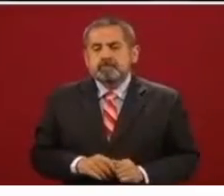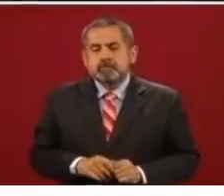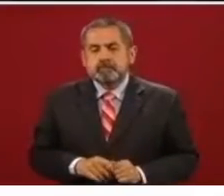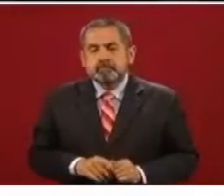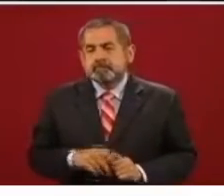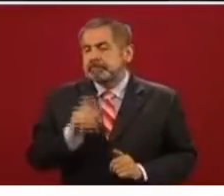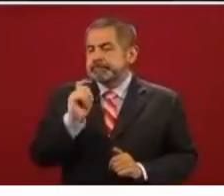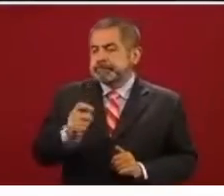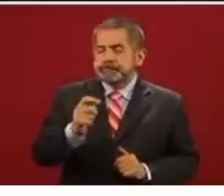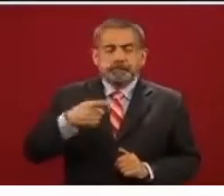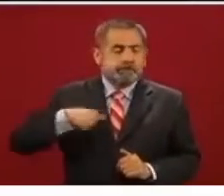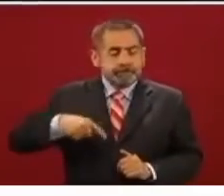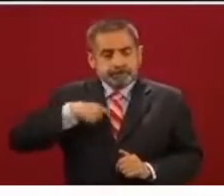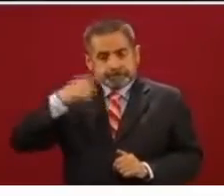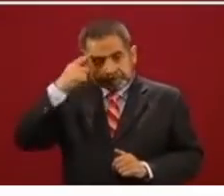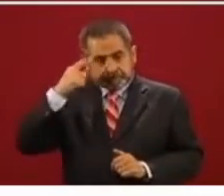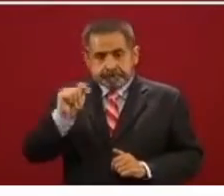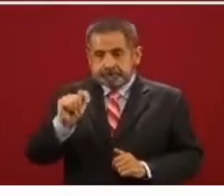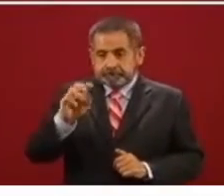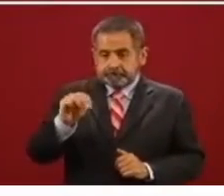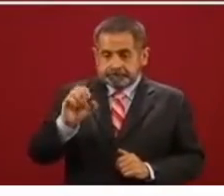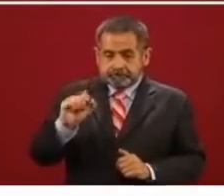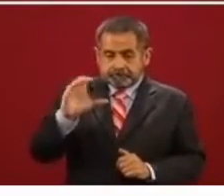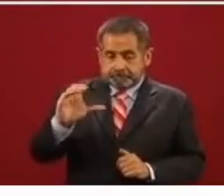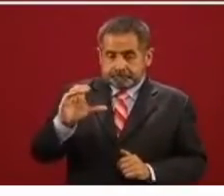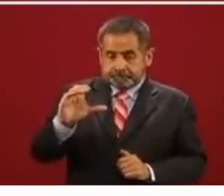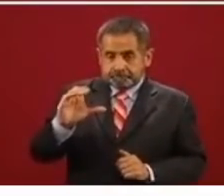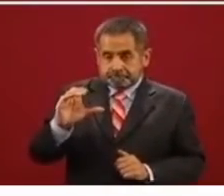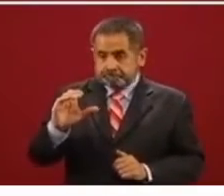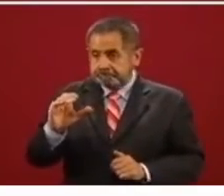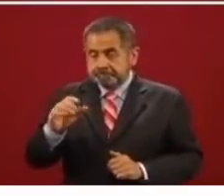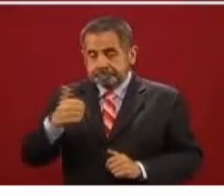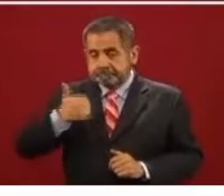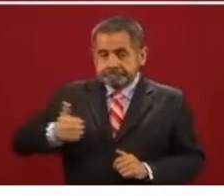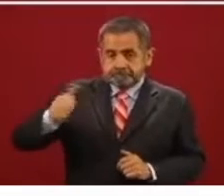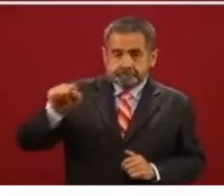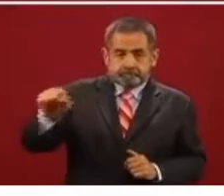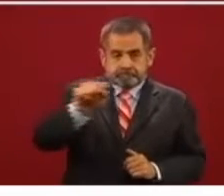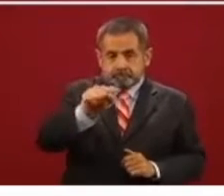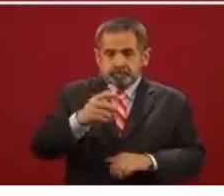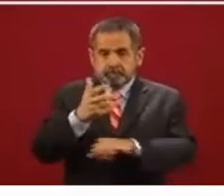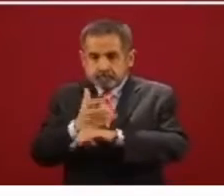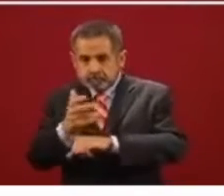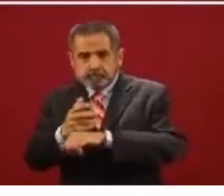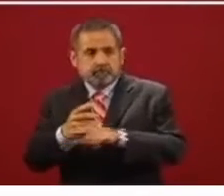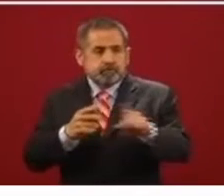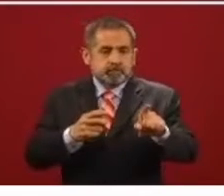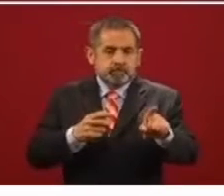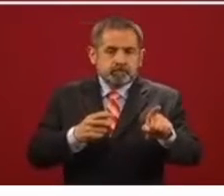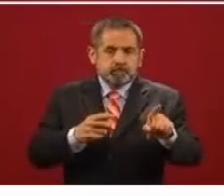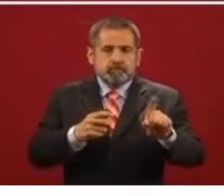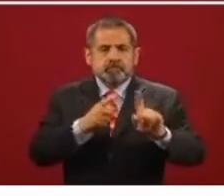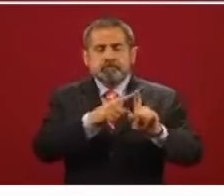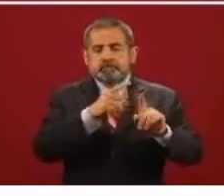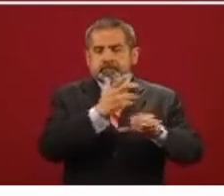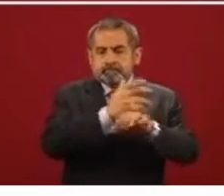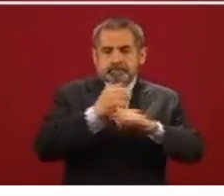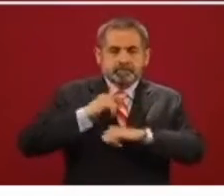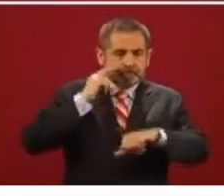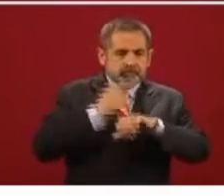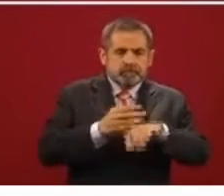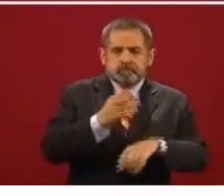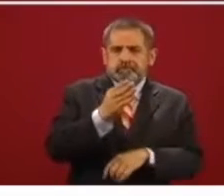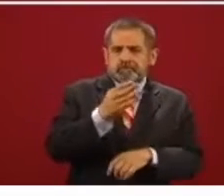el acuerdo es que el tratado, las áreas correspondientes, que en el caso de Estados Unidos encabeza USTR con